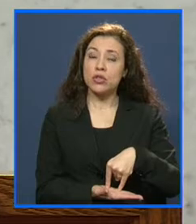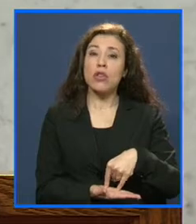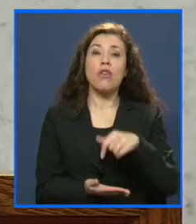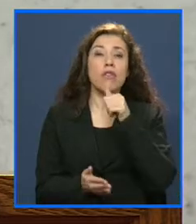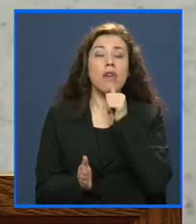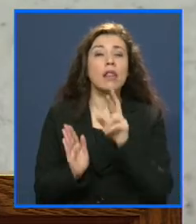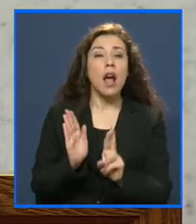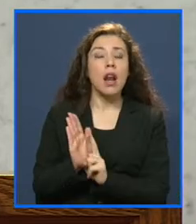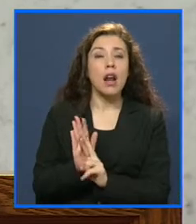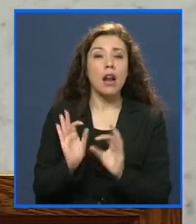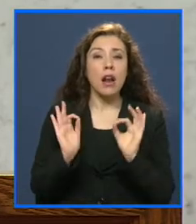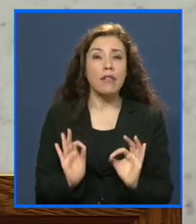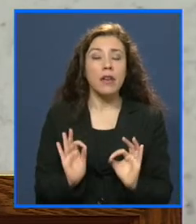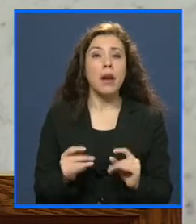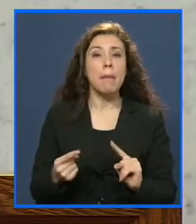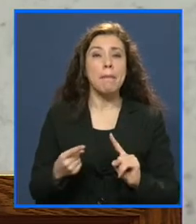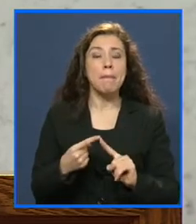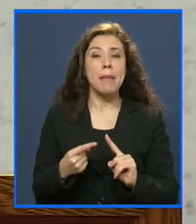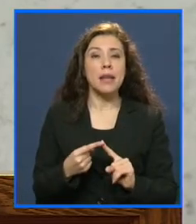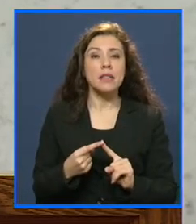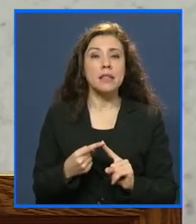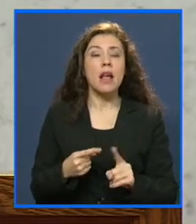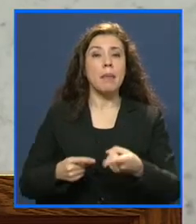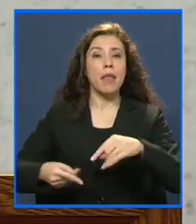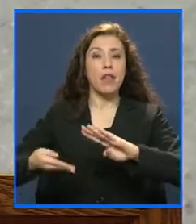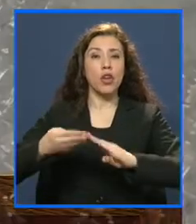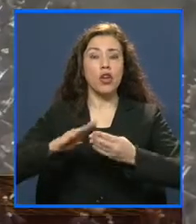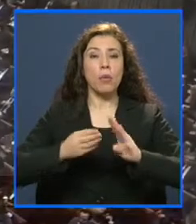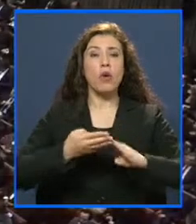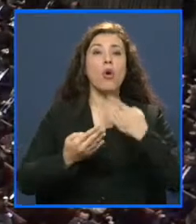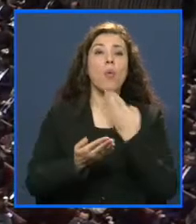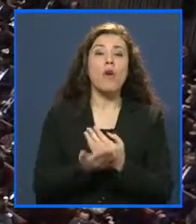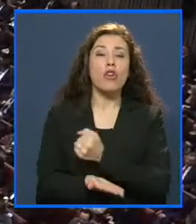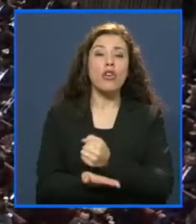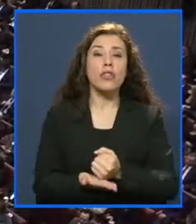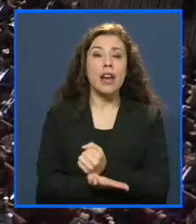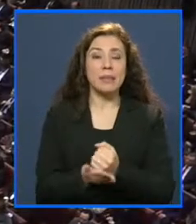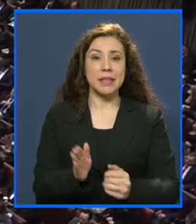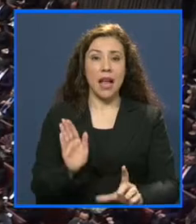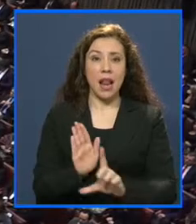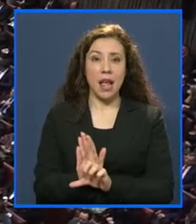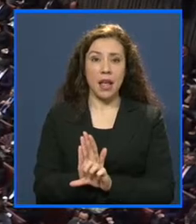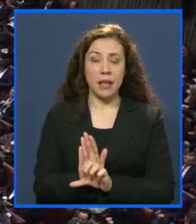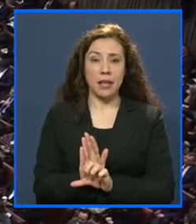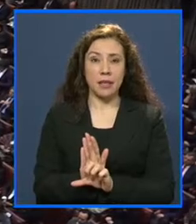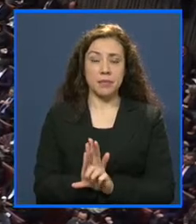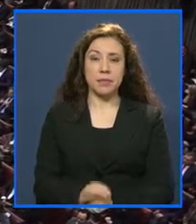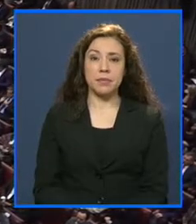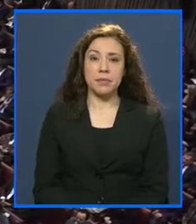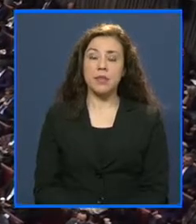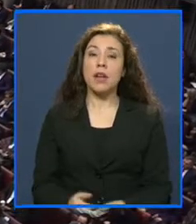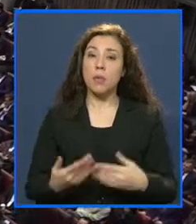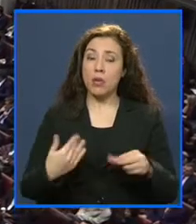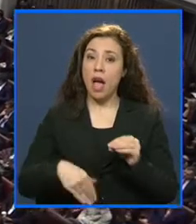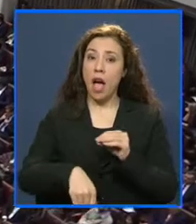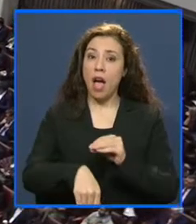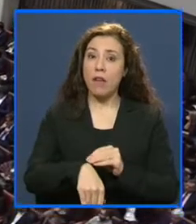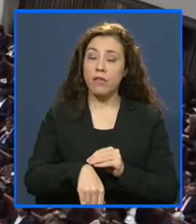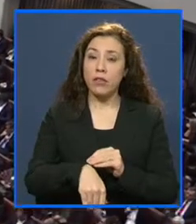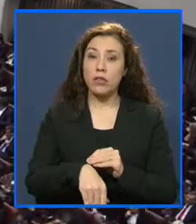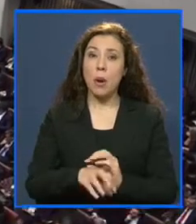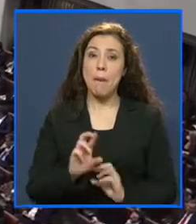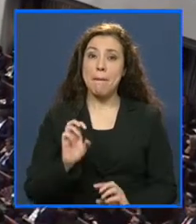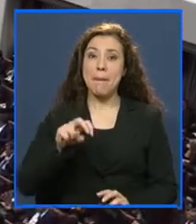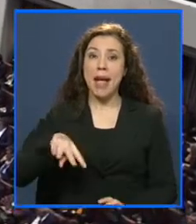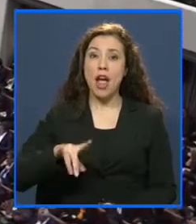debidamente la participación de la comunidad durante la tramitación de las leyes de hecho tal como lo advirtiera el perú hace